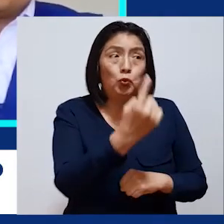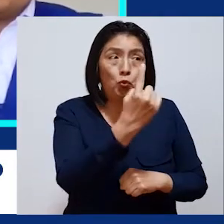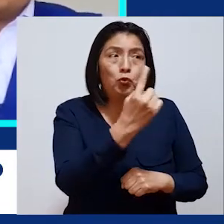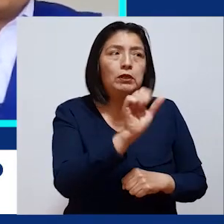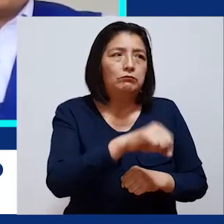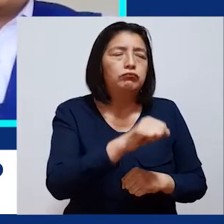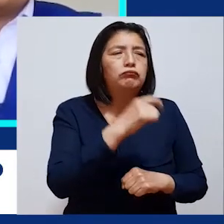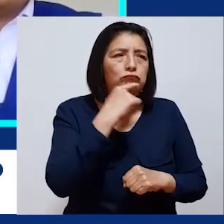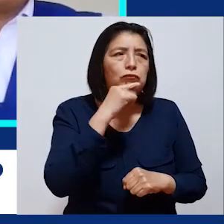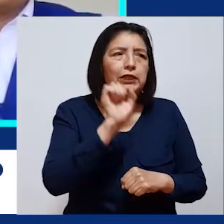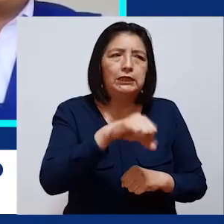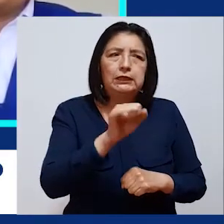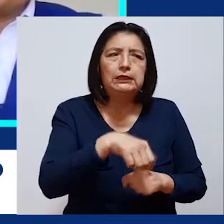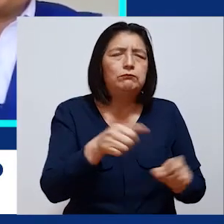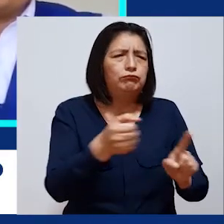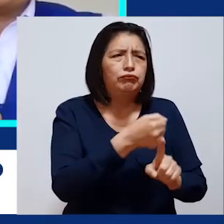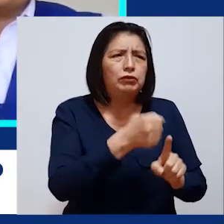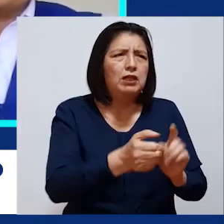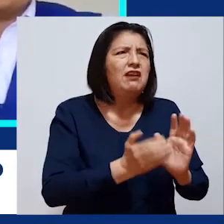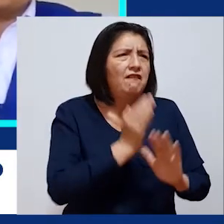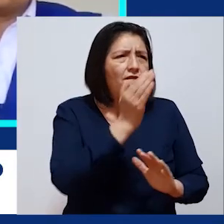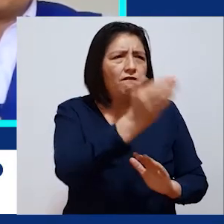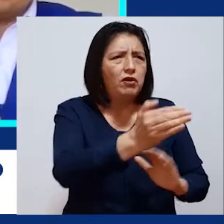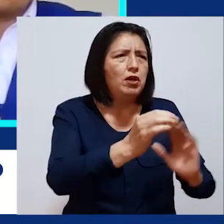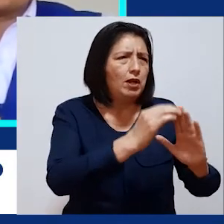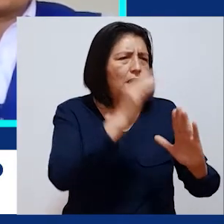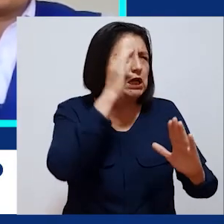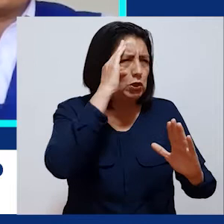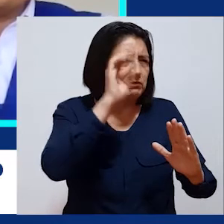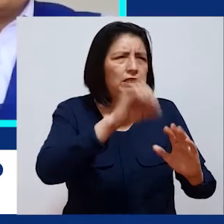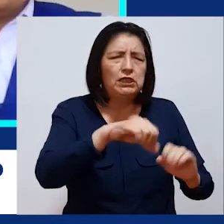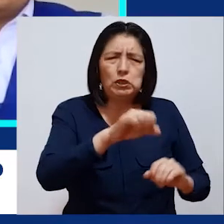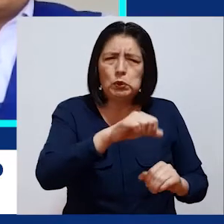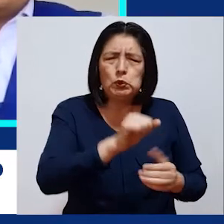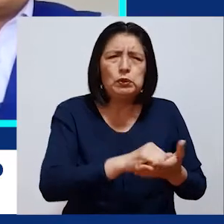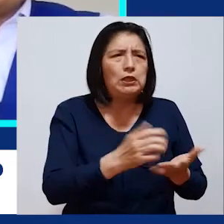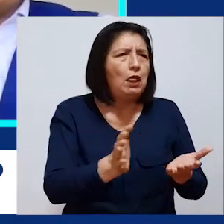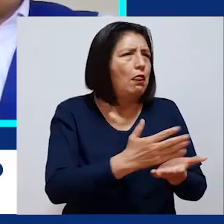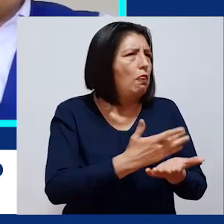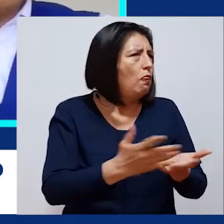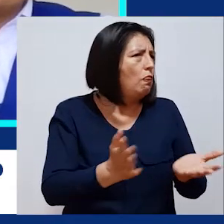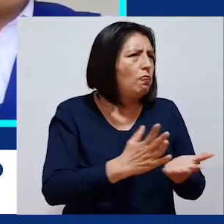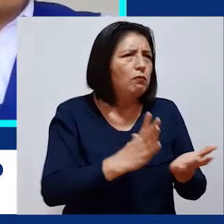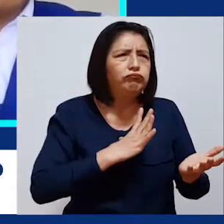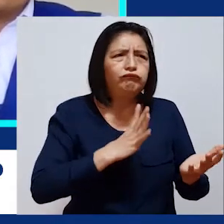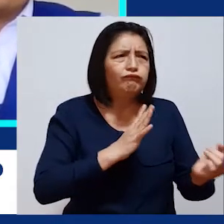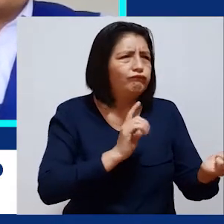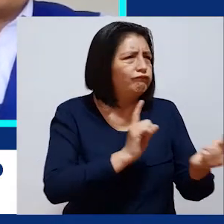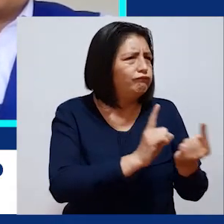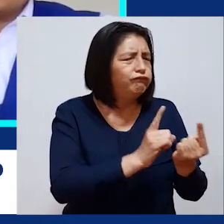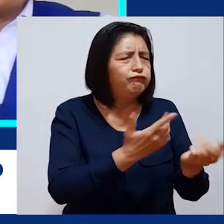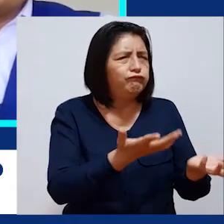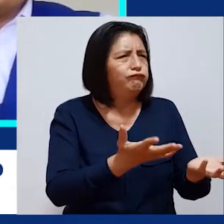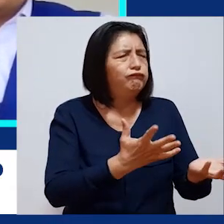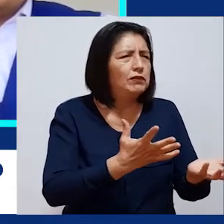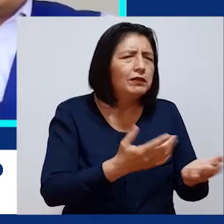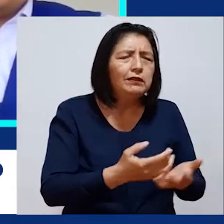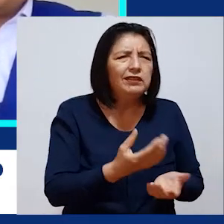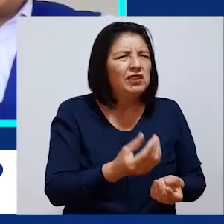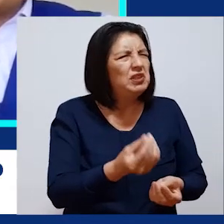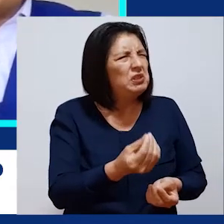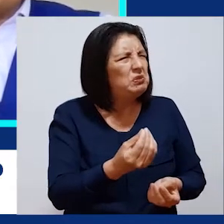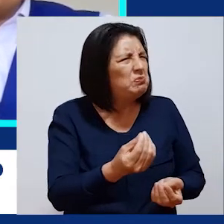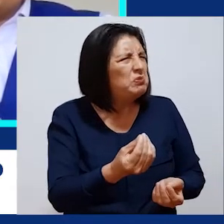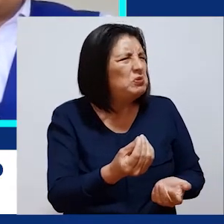Sí, tuvimos un caso de una mujer víctima de violencia que acudió a la comisaría y no encontró el trato adecuado,